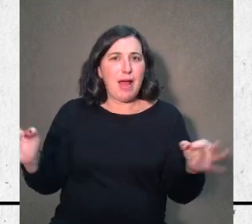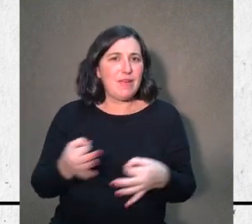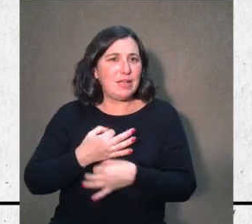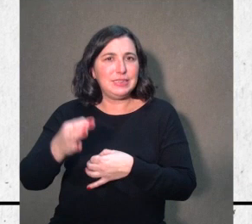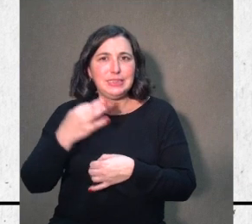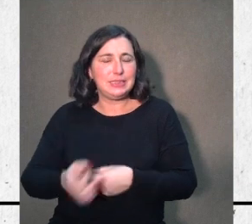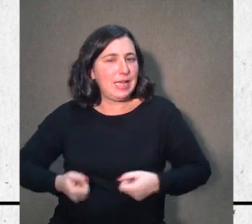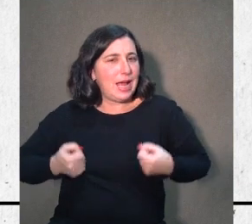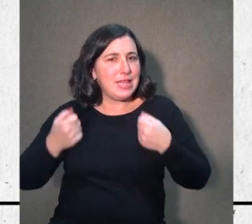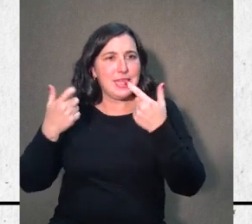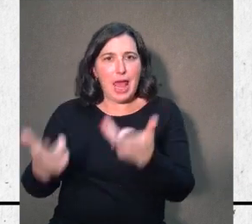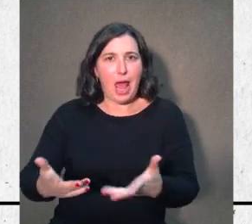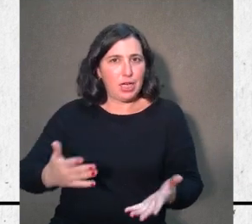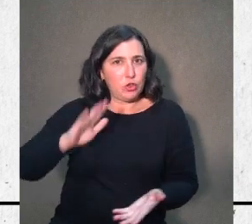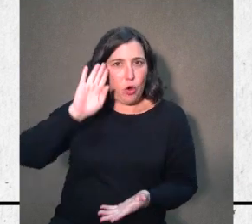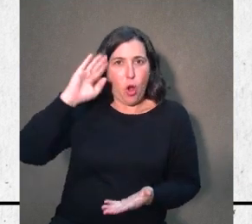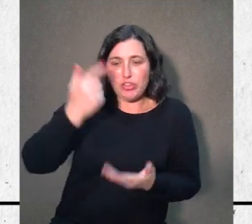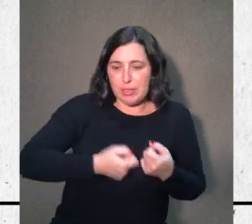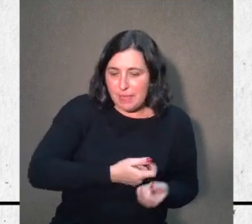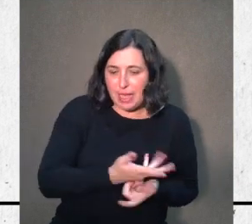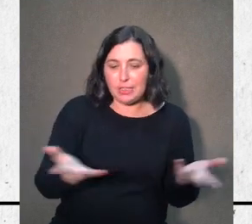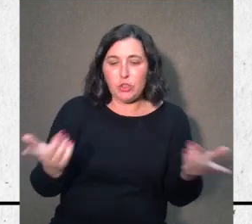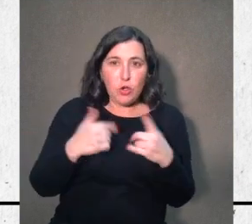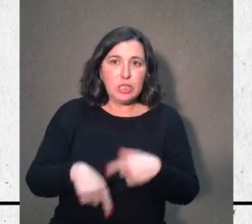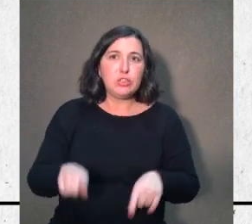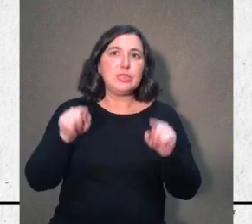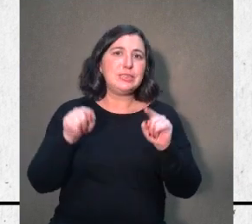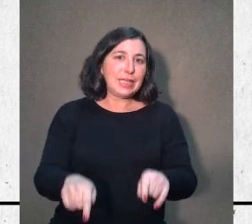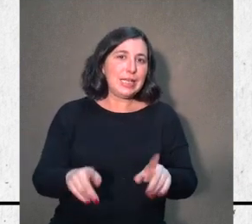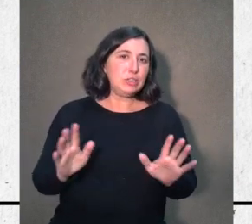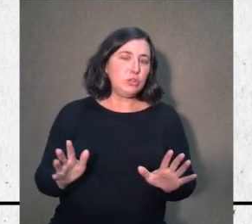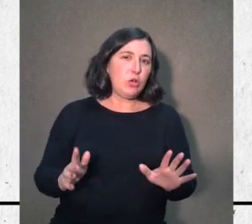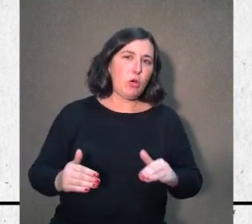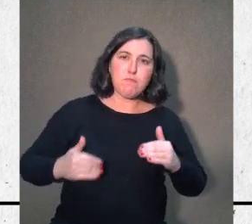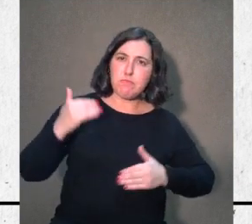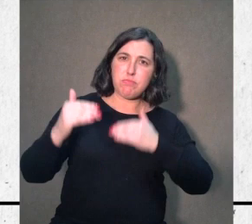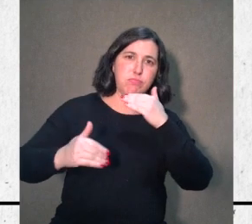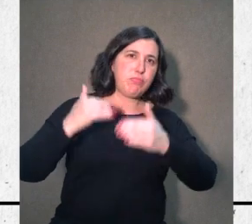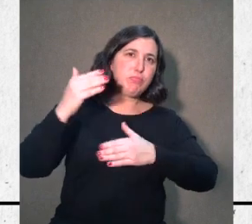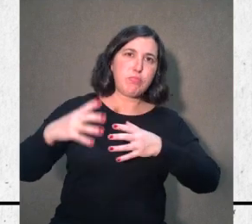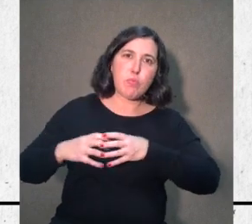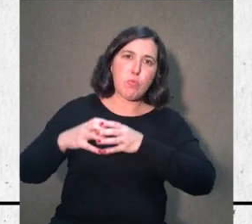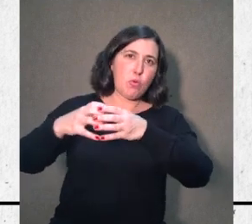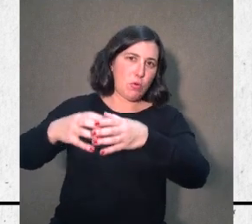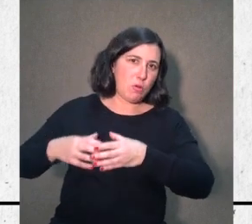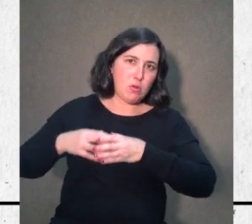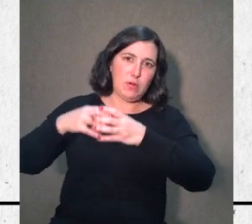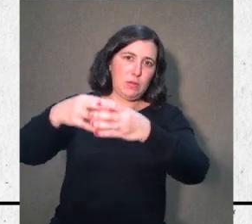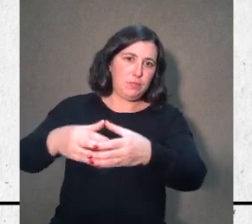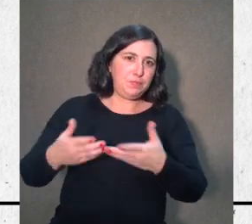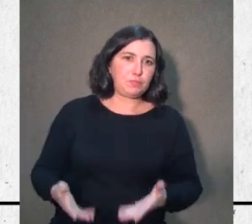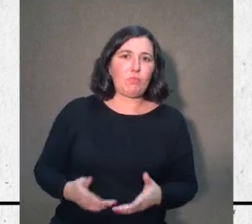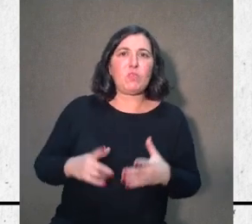Entonces, eso trascendió varias generaciones. De hecho, no hay quien en algún momento